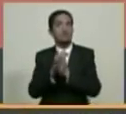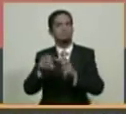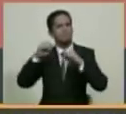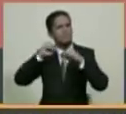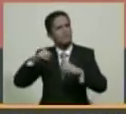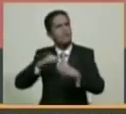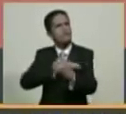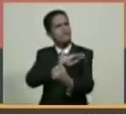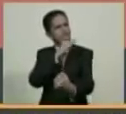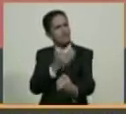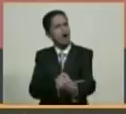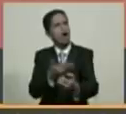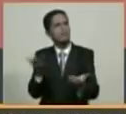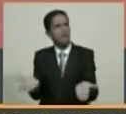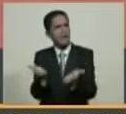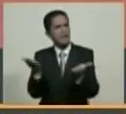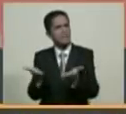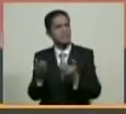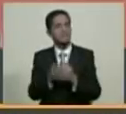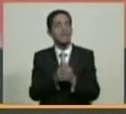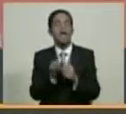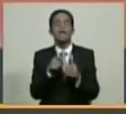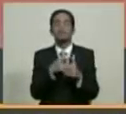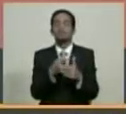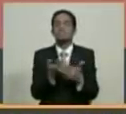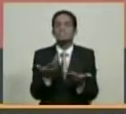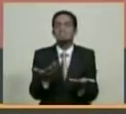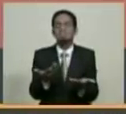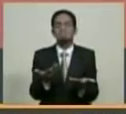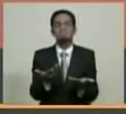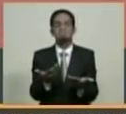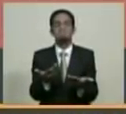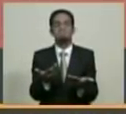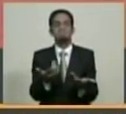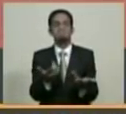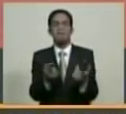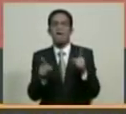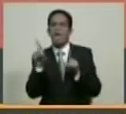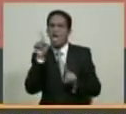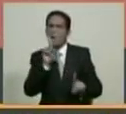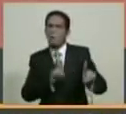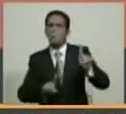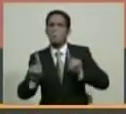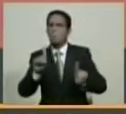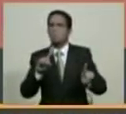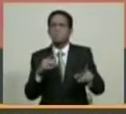fortalecer. Por lo tanto, no hay ningún tipo de justificación para que